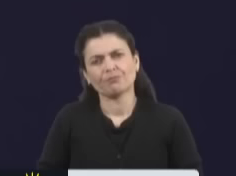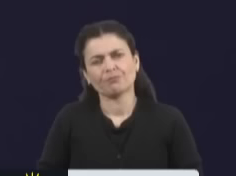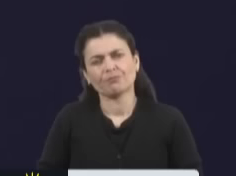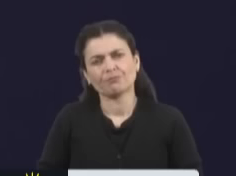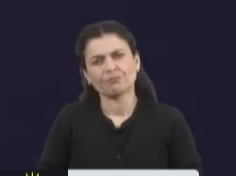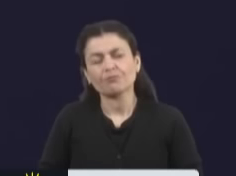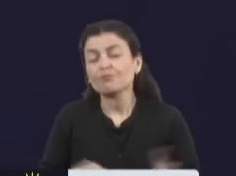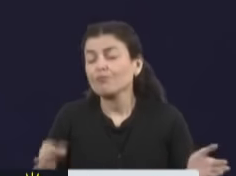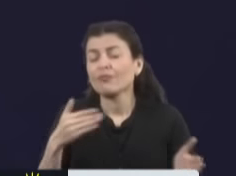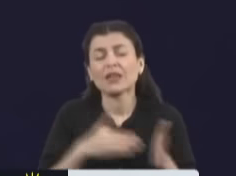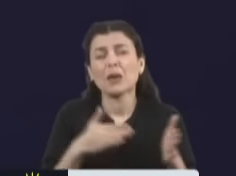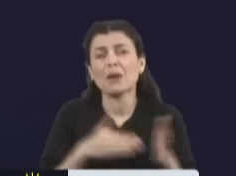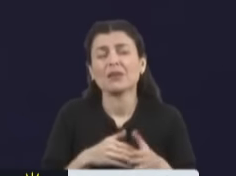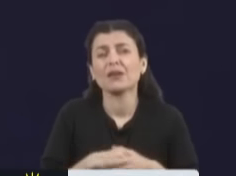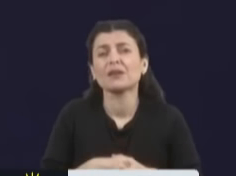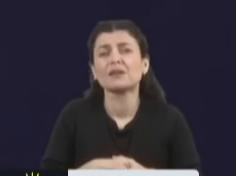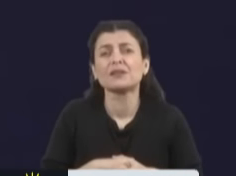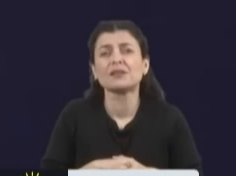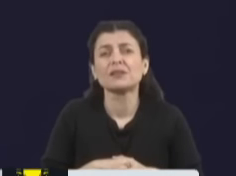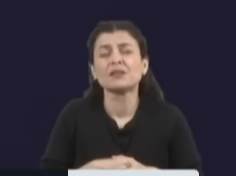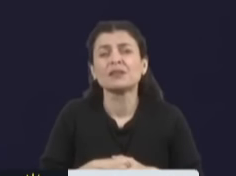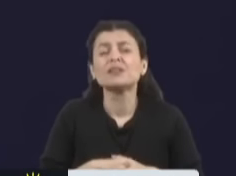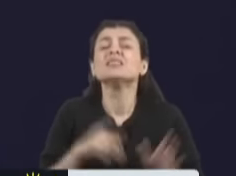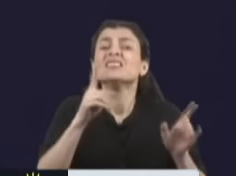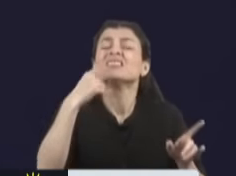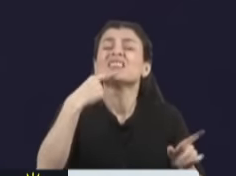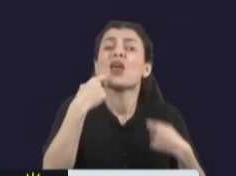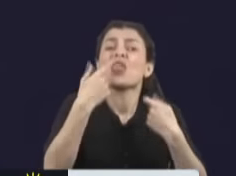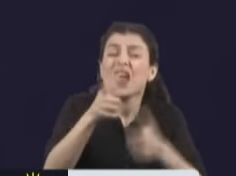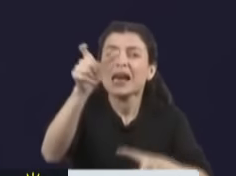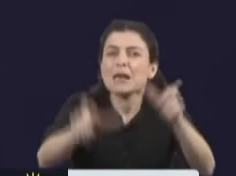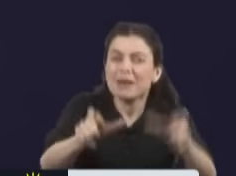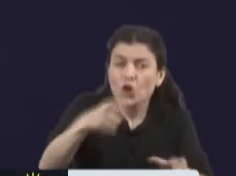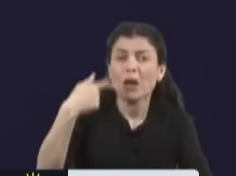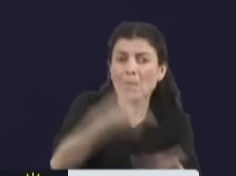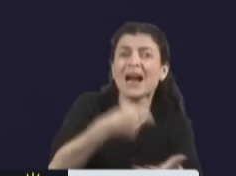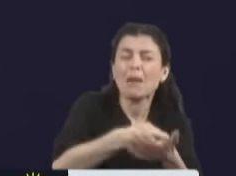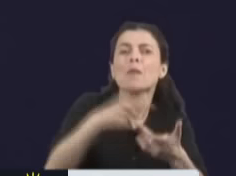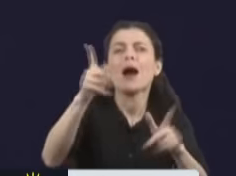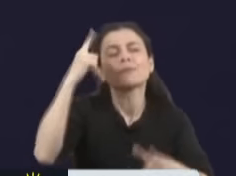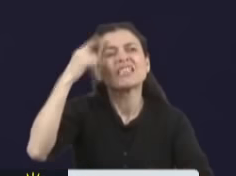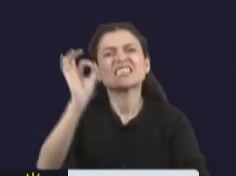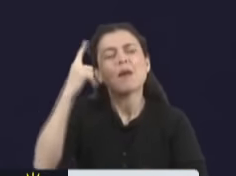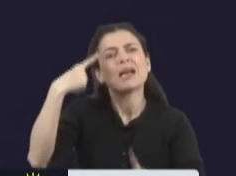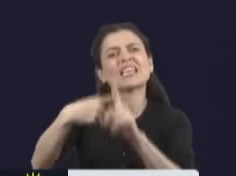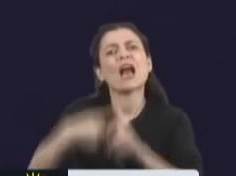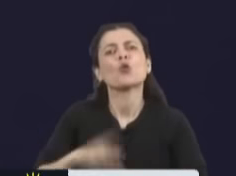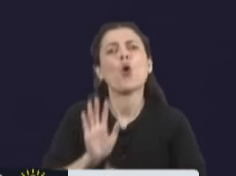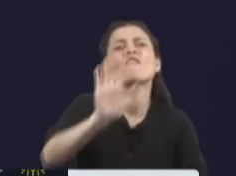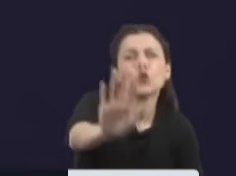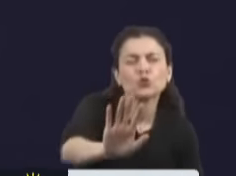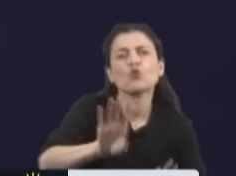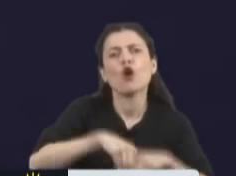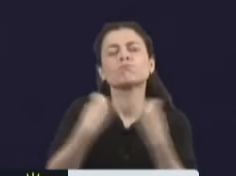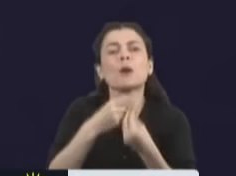corto y mediano plazo eh Y brinda previsibilidad a los contribuyentes ya que quienes opten por adelantar el pago de bienes personales por 5